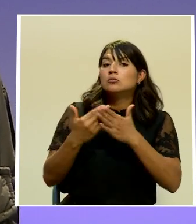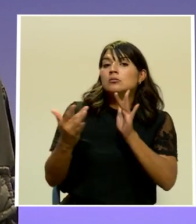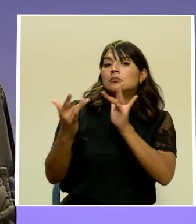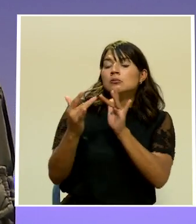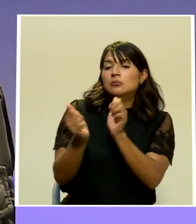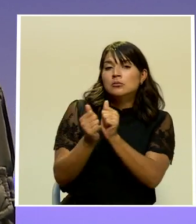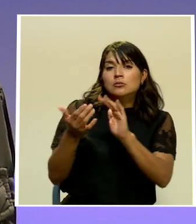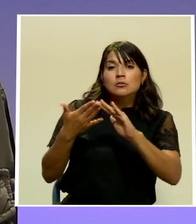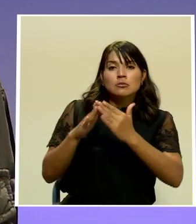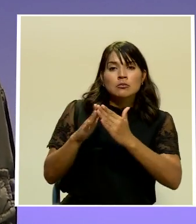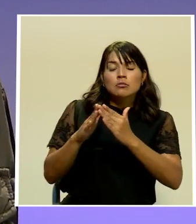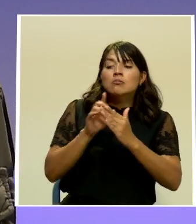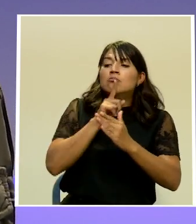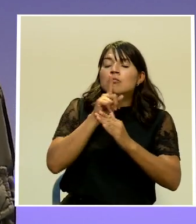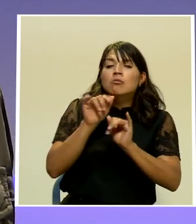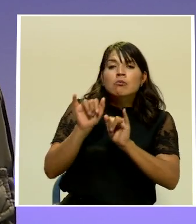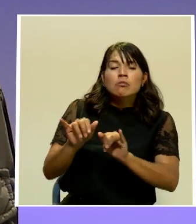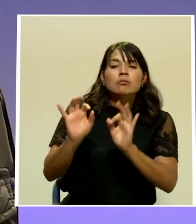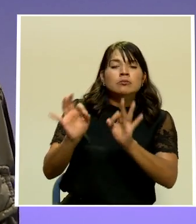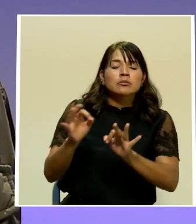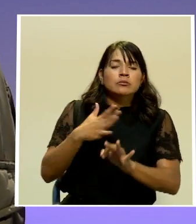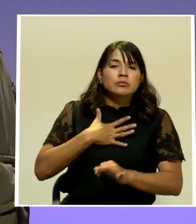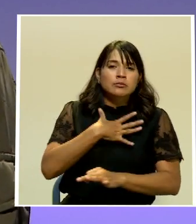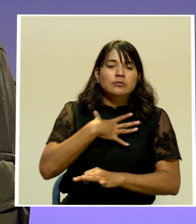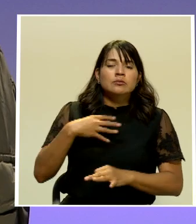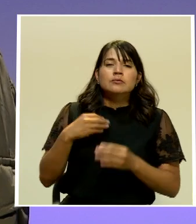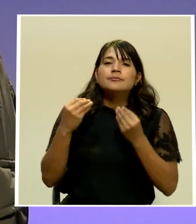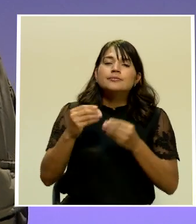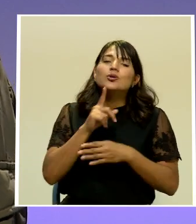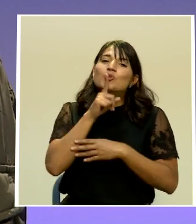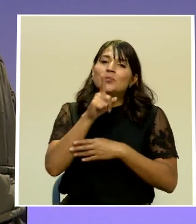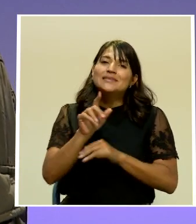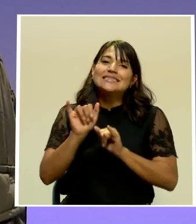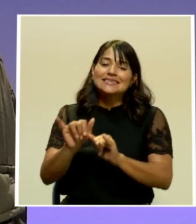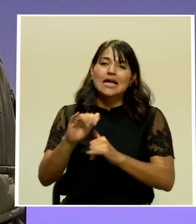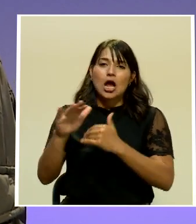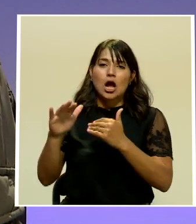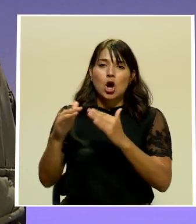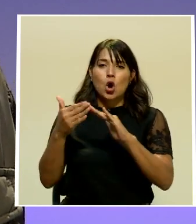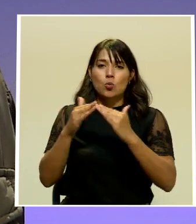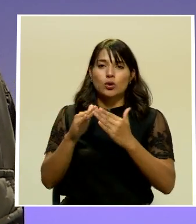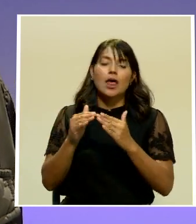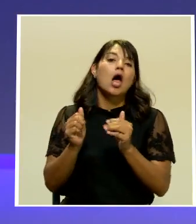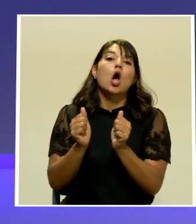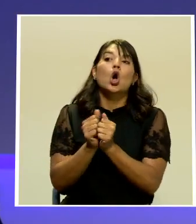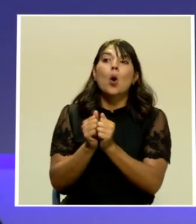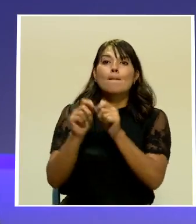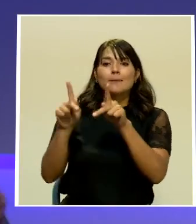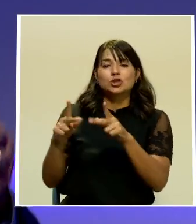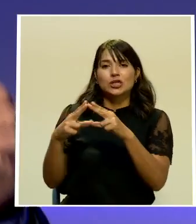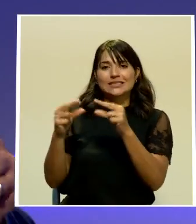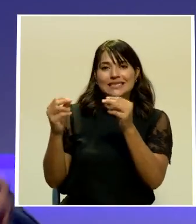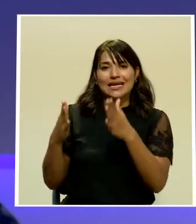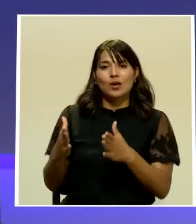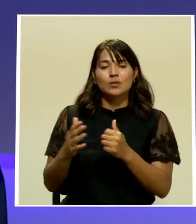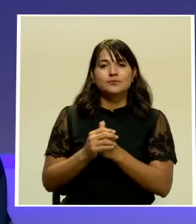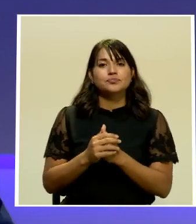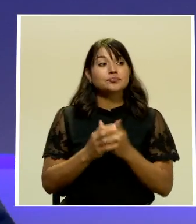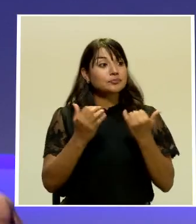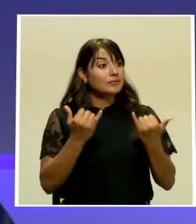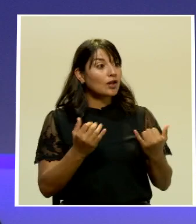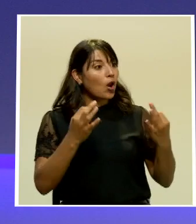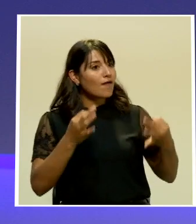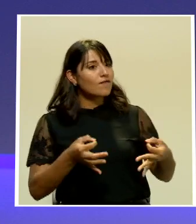muy bien realmente. Me gustó mucho realmente estar en la comunidad y con mis coterráneos. Ahora sí, archivo